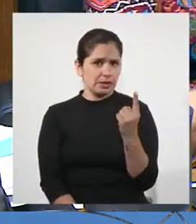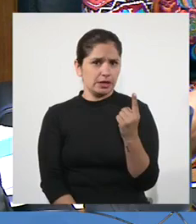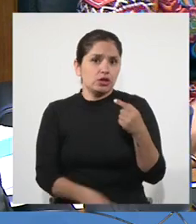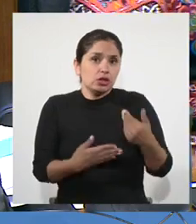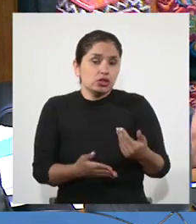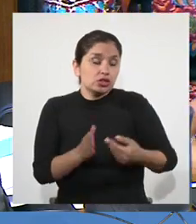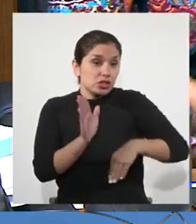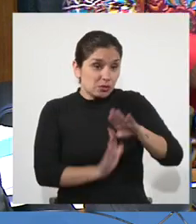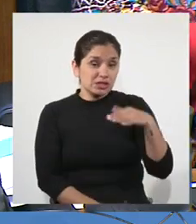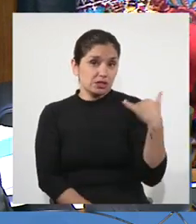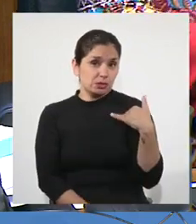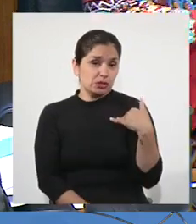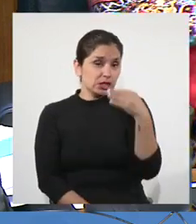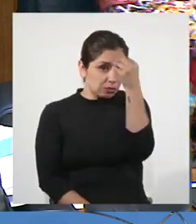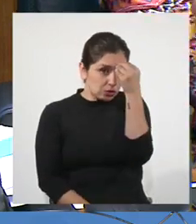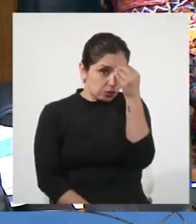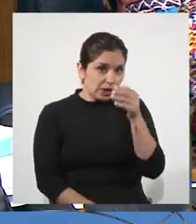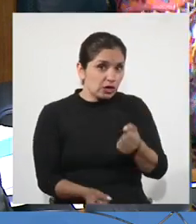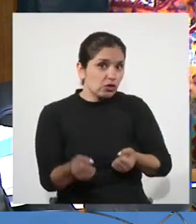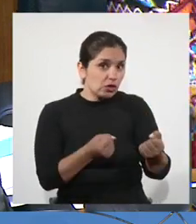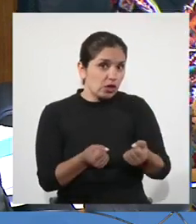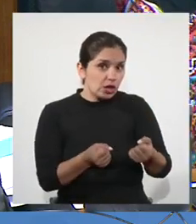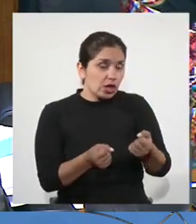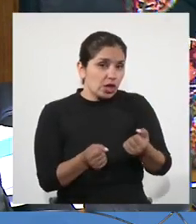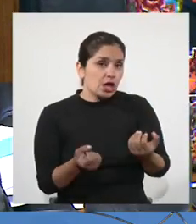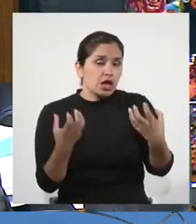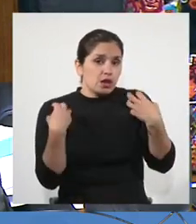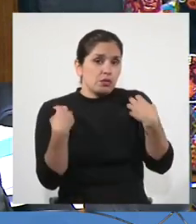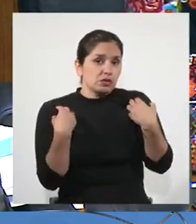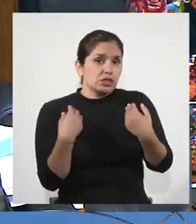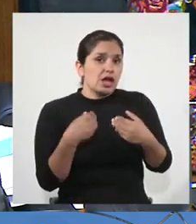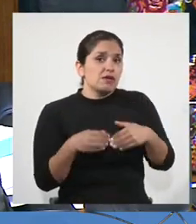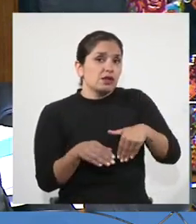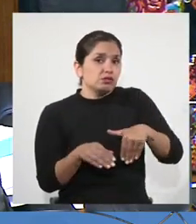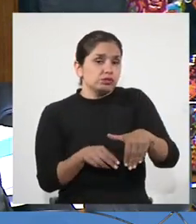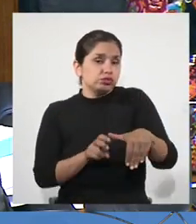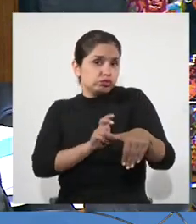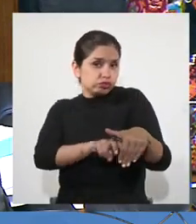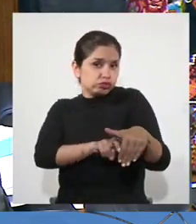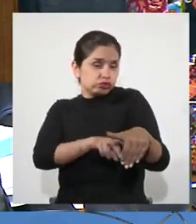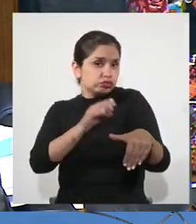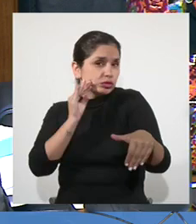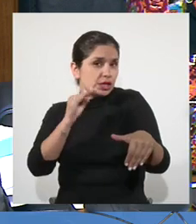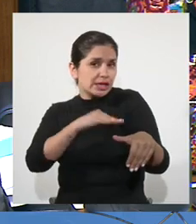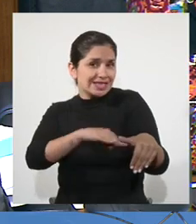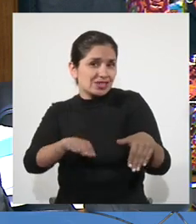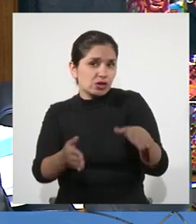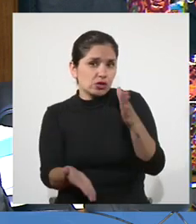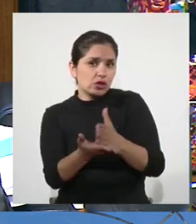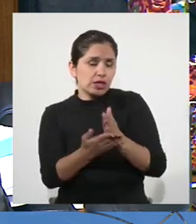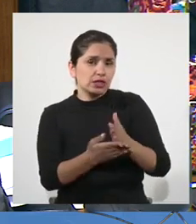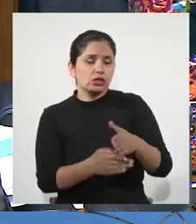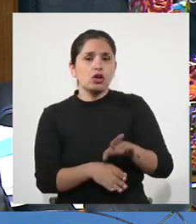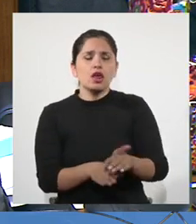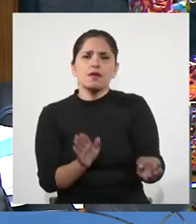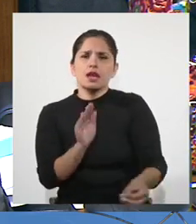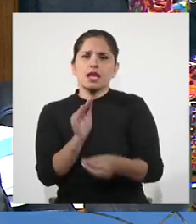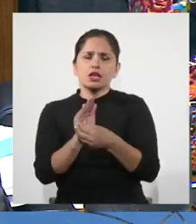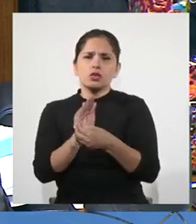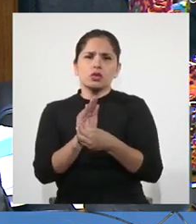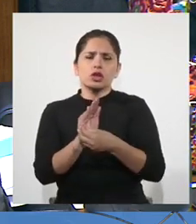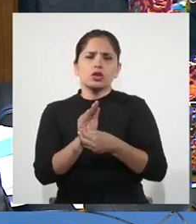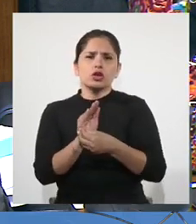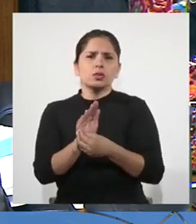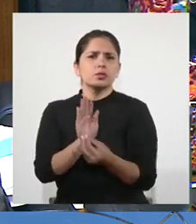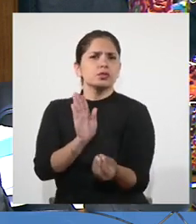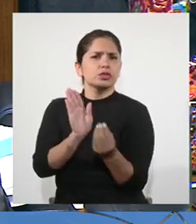debería preocuparnos es que el transporte que lleva a los niños al colegio, a 1 millón de niños al colegio, debiera incluir la categoría de transporte